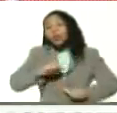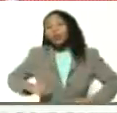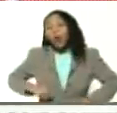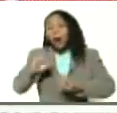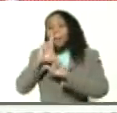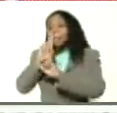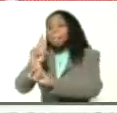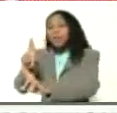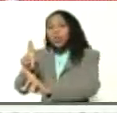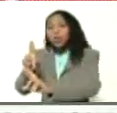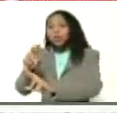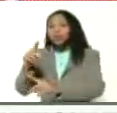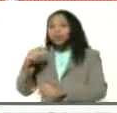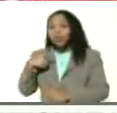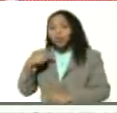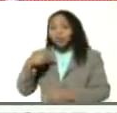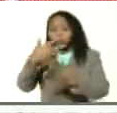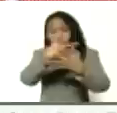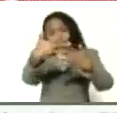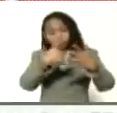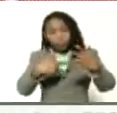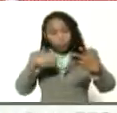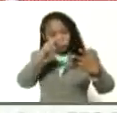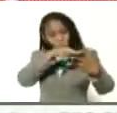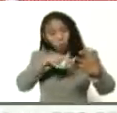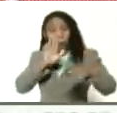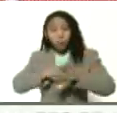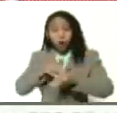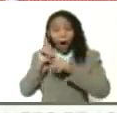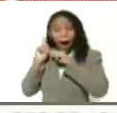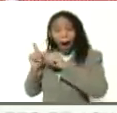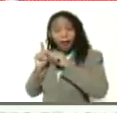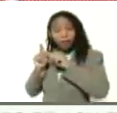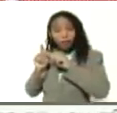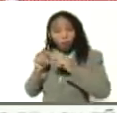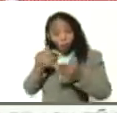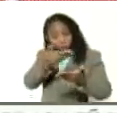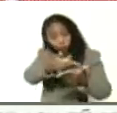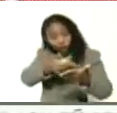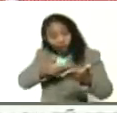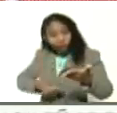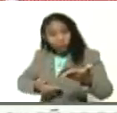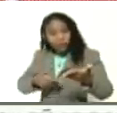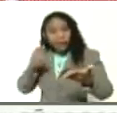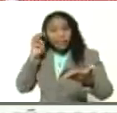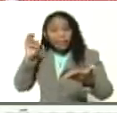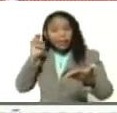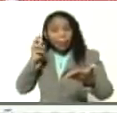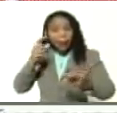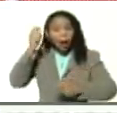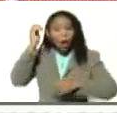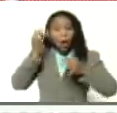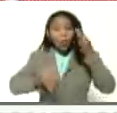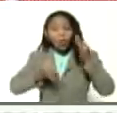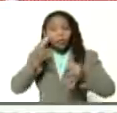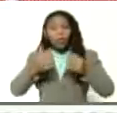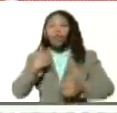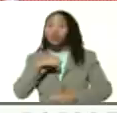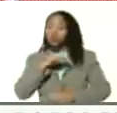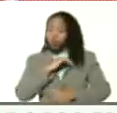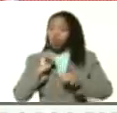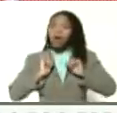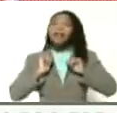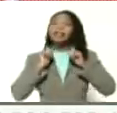responde, voy a citar textual, porque esto es materia relevante para los juicios. Nosotros hemos